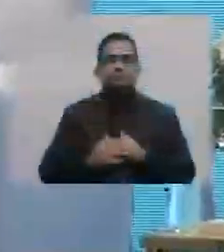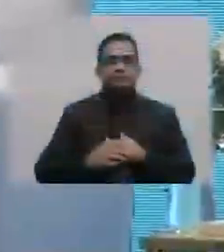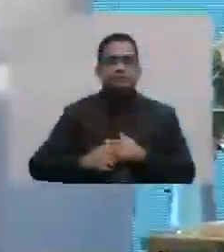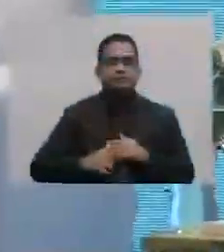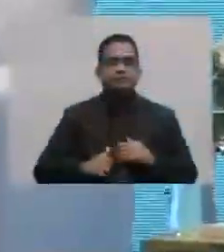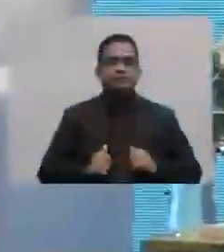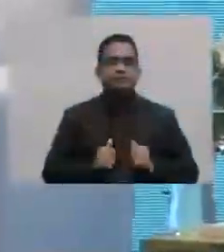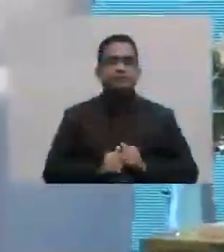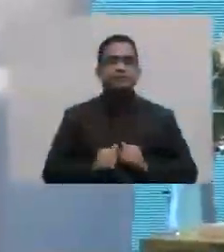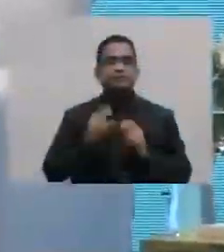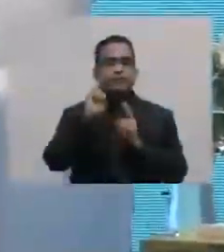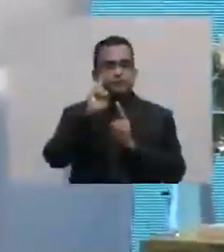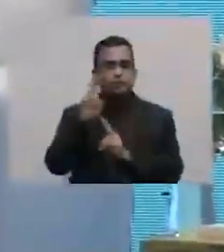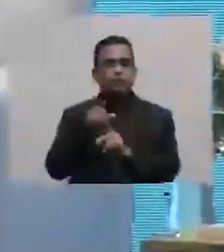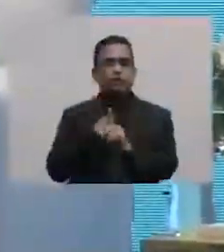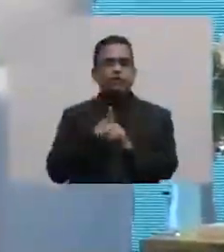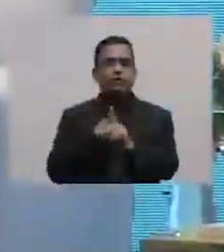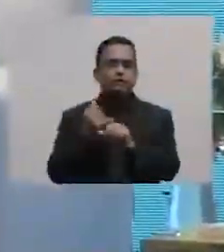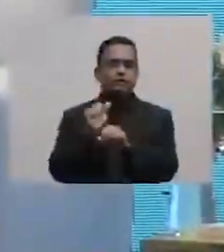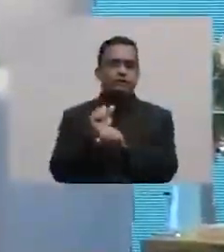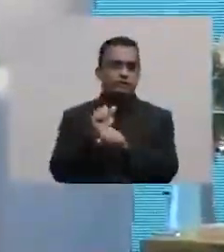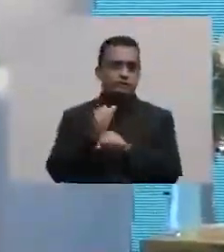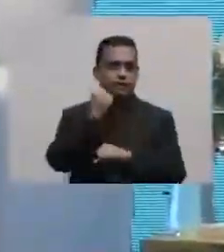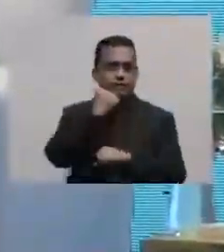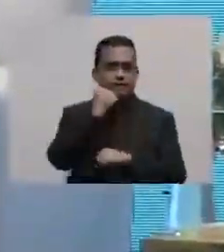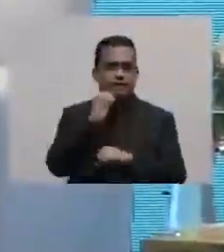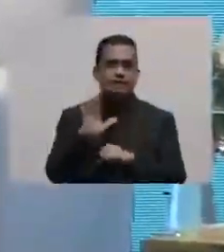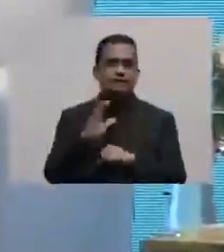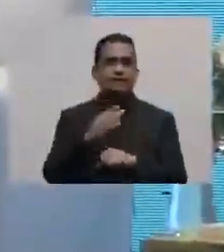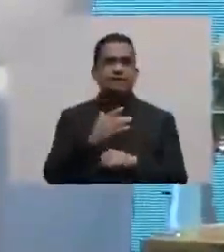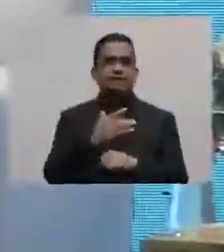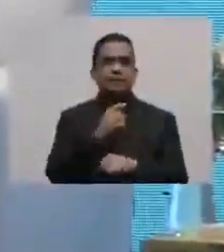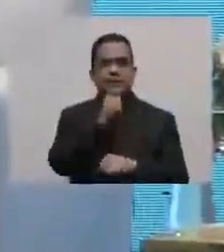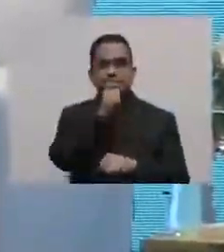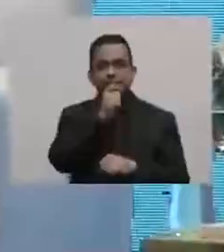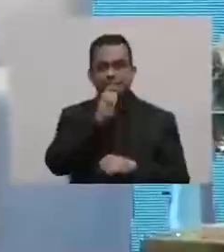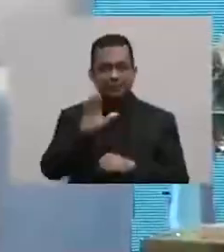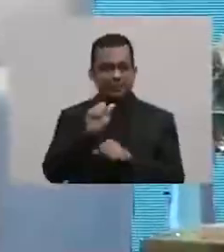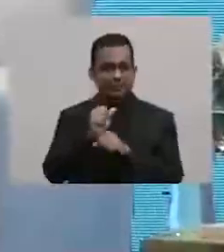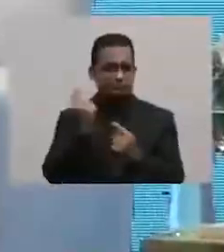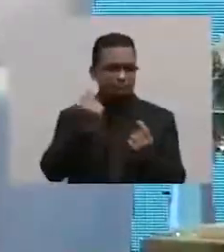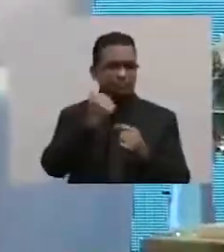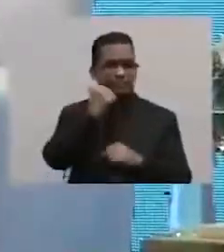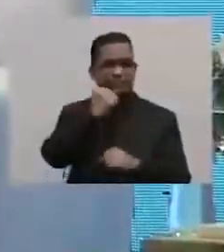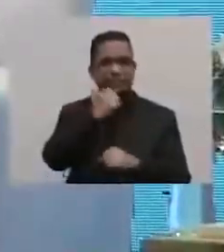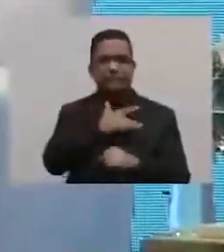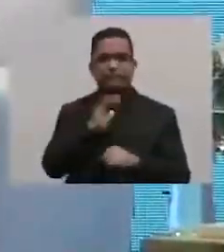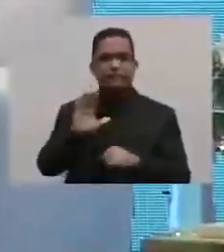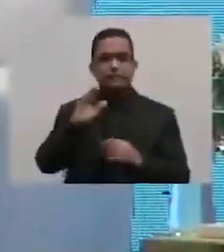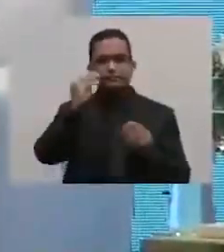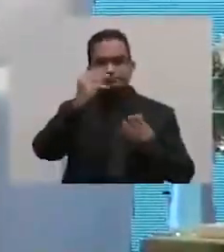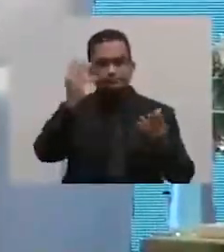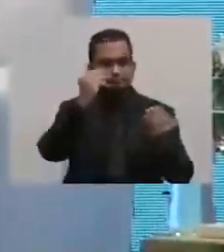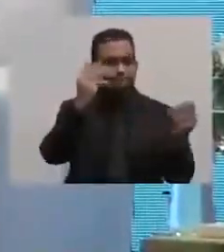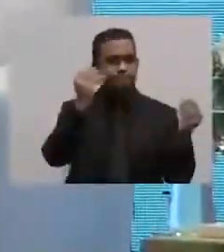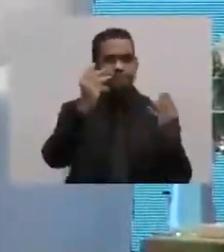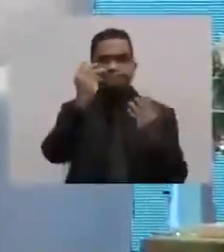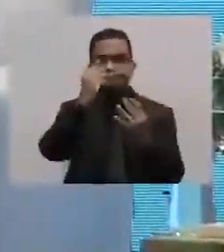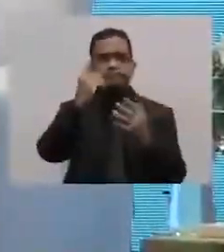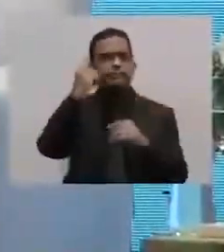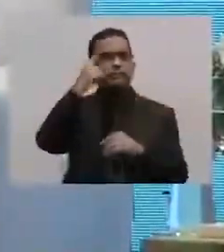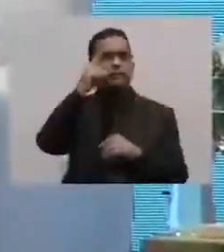rendir honor a esa labor cotidiana que hace el ejercicio periodismo para mantener viva la democracia de